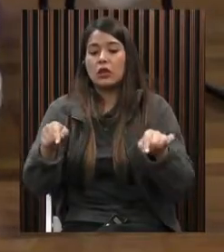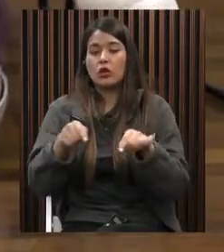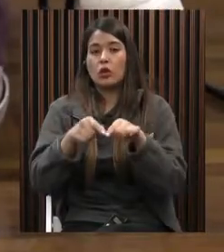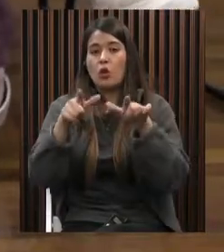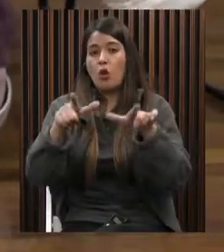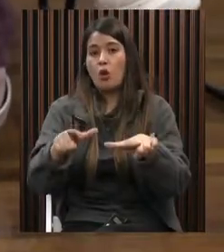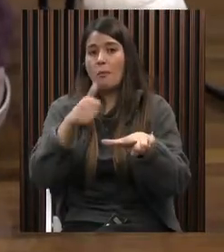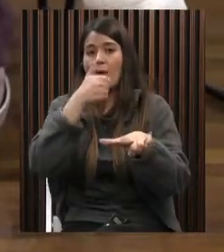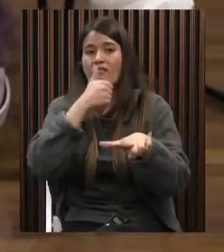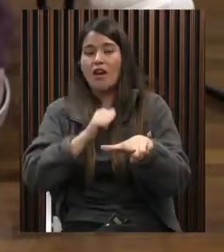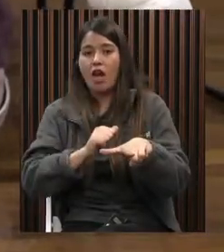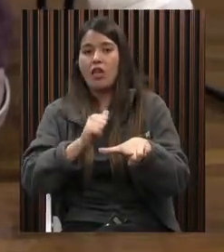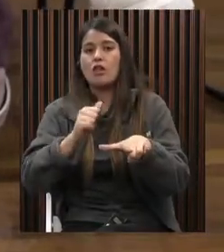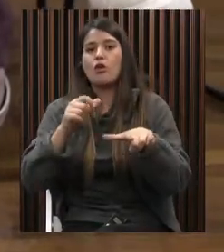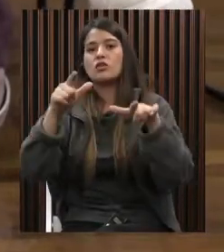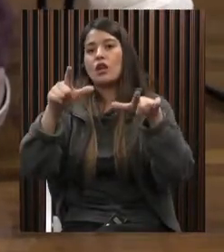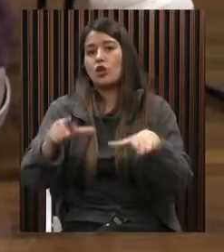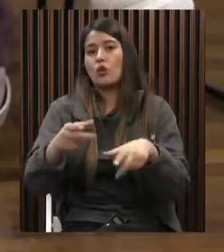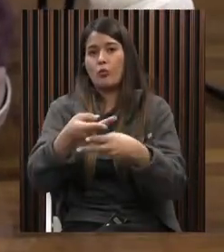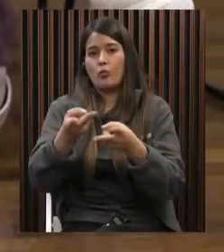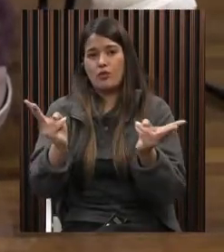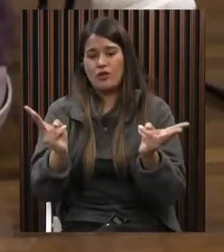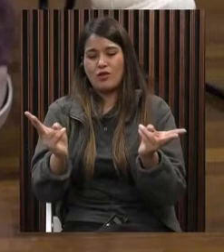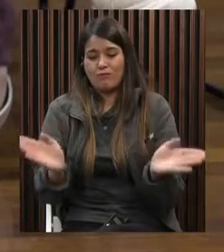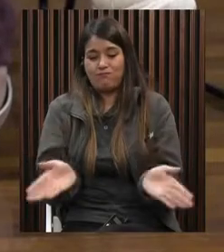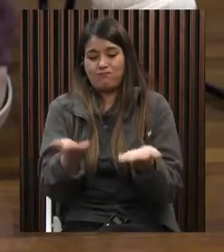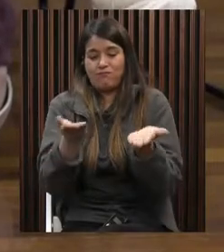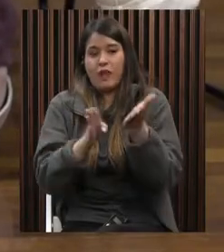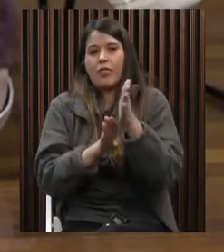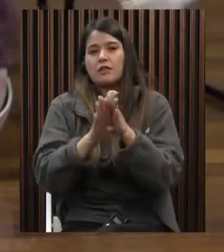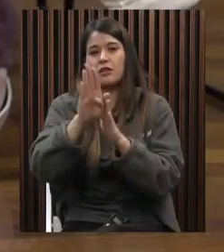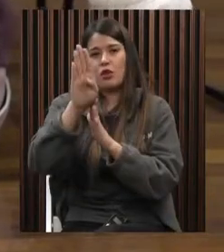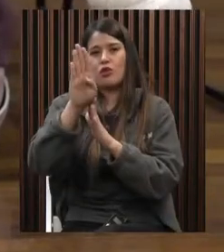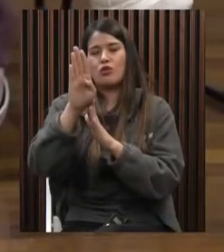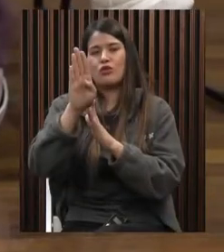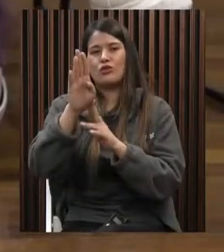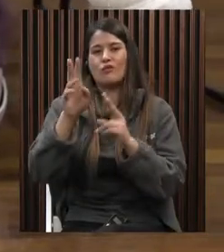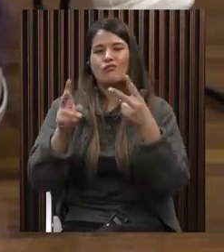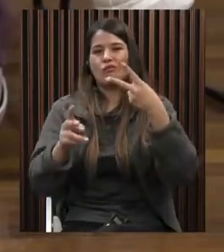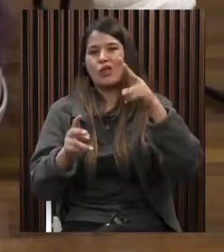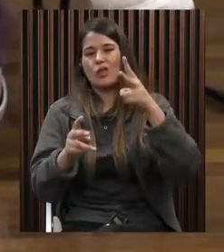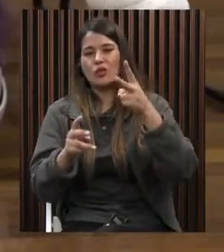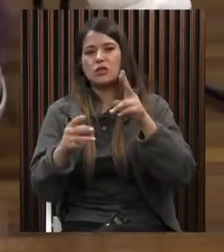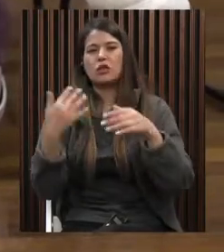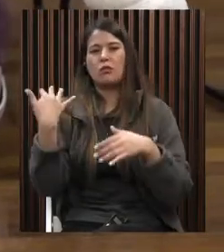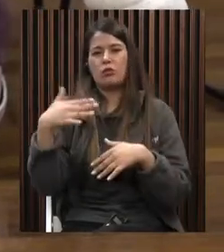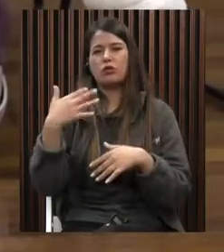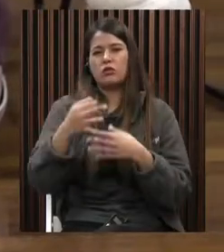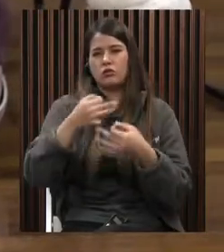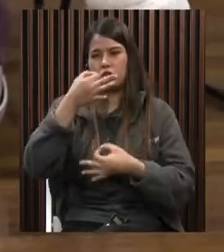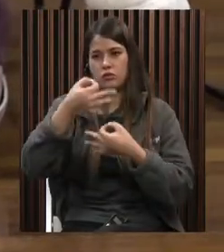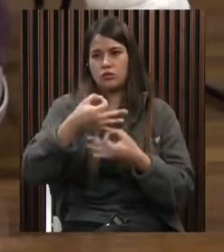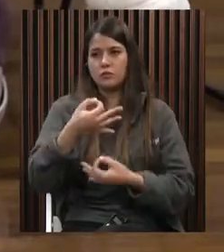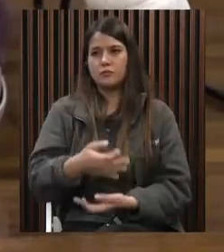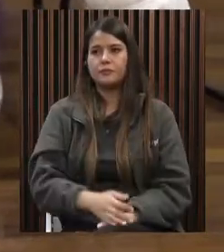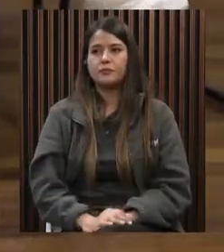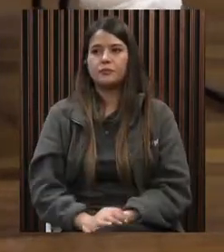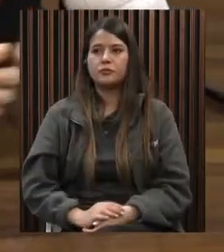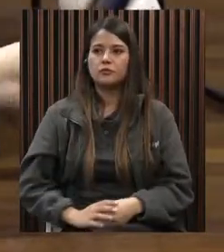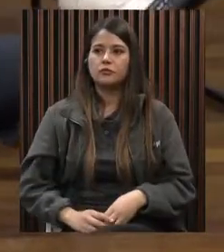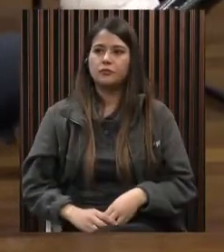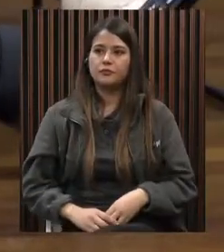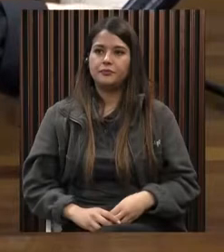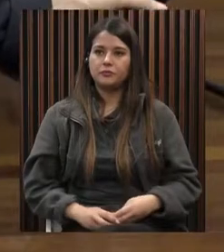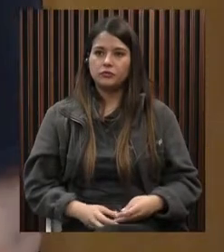que permitan el desarrollo de este tipo de temas. Entonces, son dos cosas que me parecía importante comentar. Thank you.